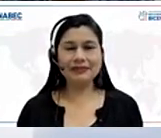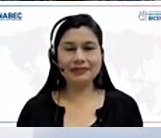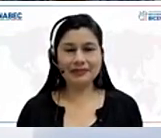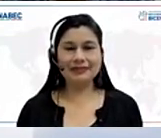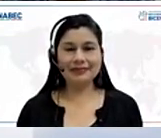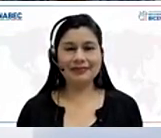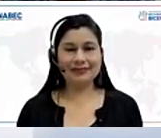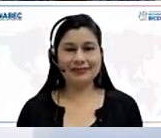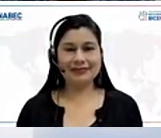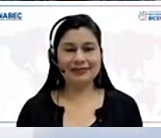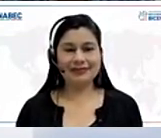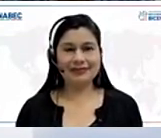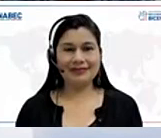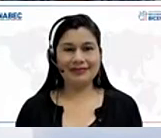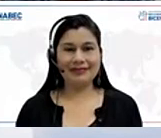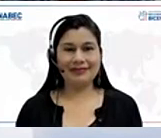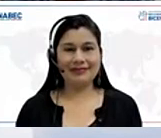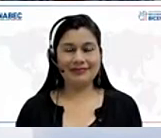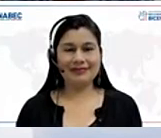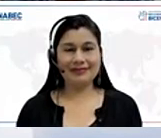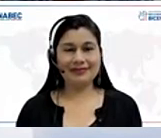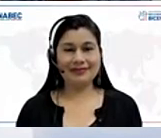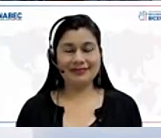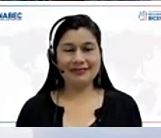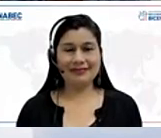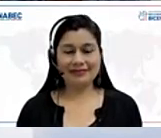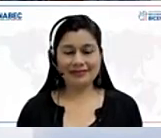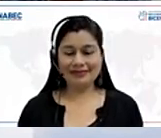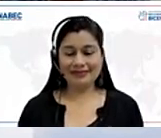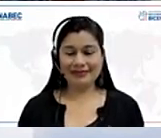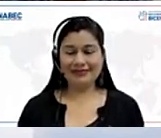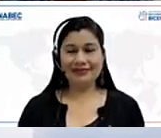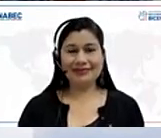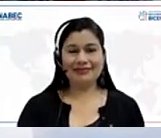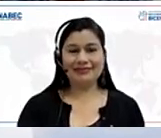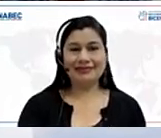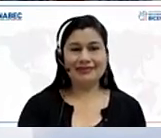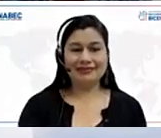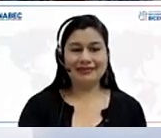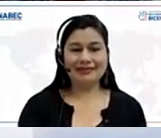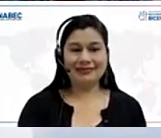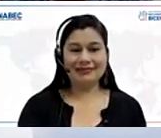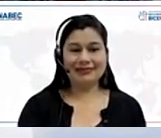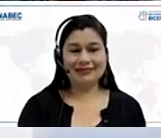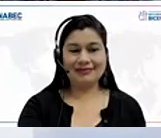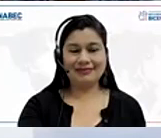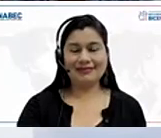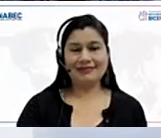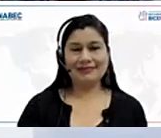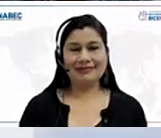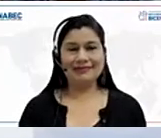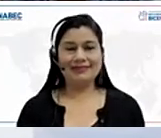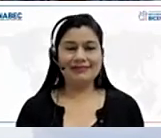que termina sus estudios de la primera beca. No es inmediatamente. Y bueno, también la embajada va a